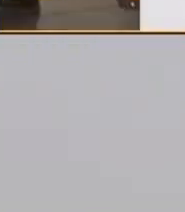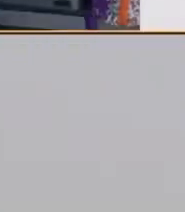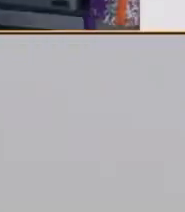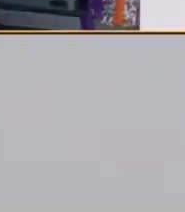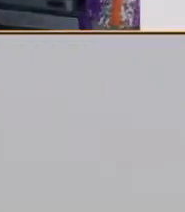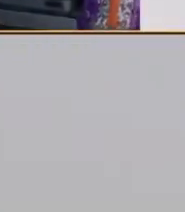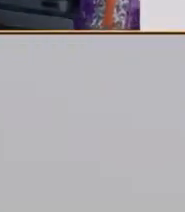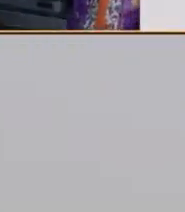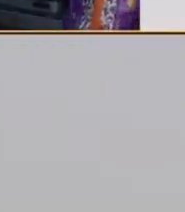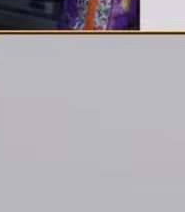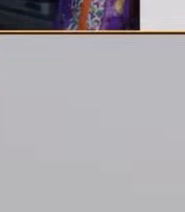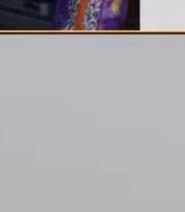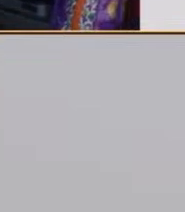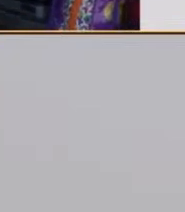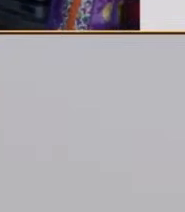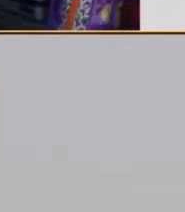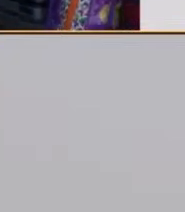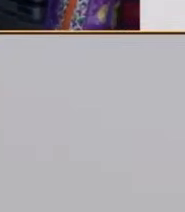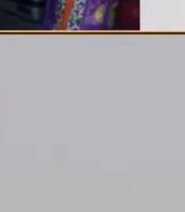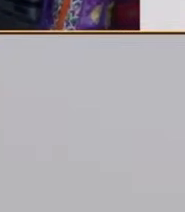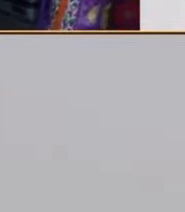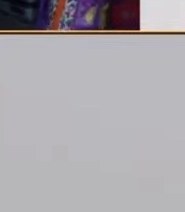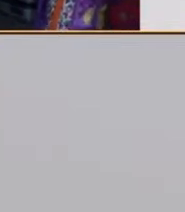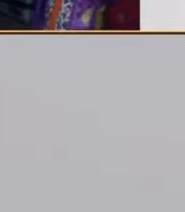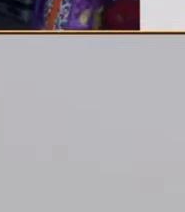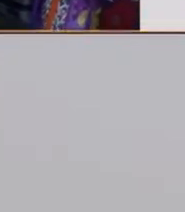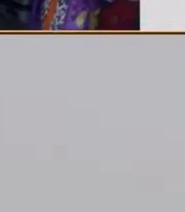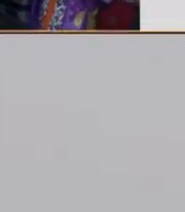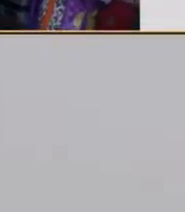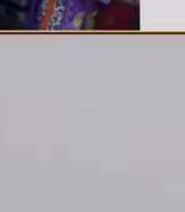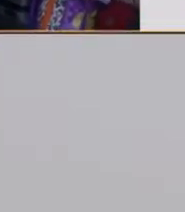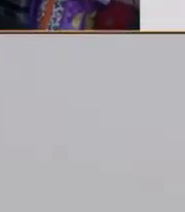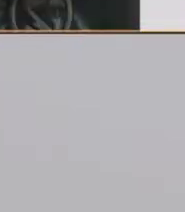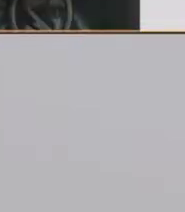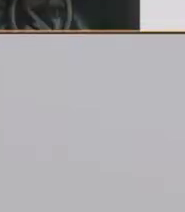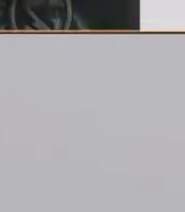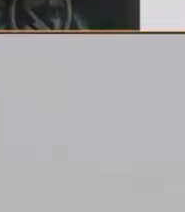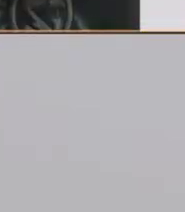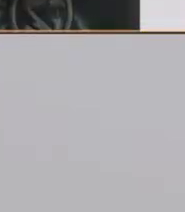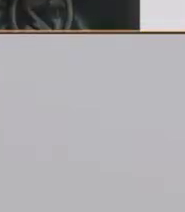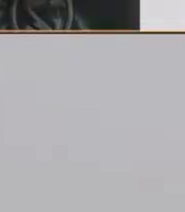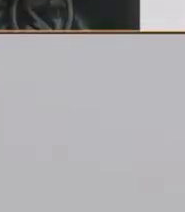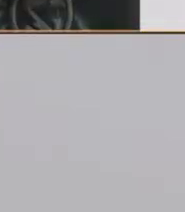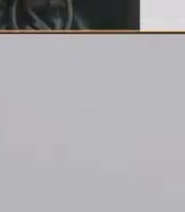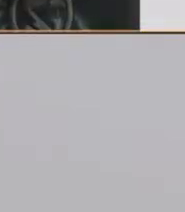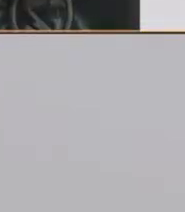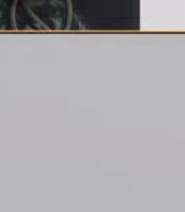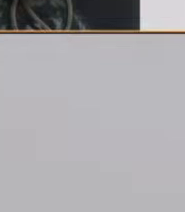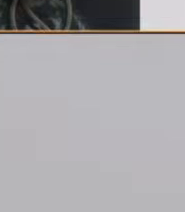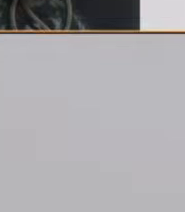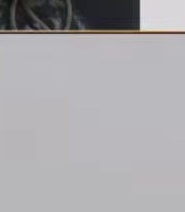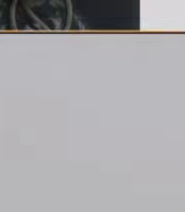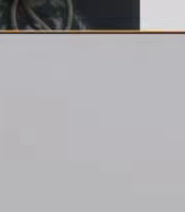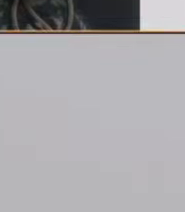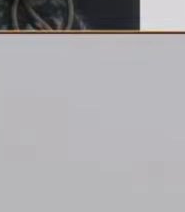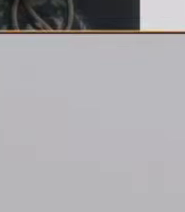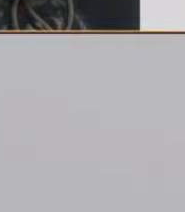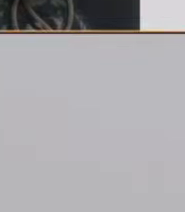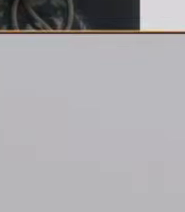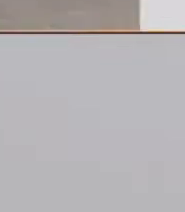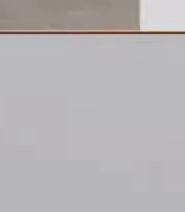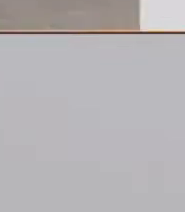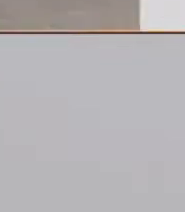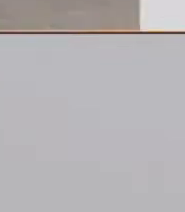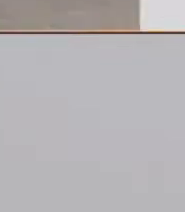como tal ilustra la situación en la cual la empresa está transitando y por supuesto todos estos resultados